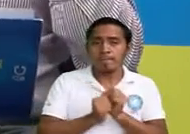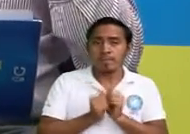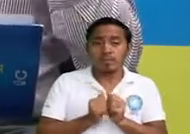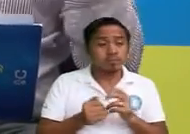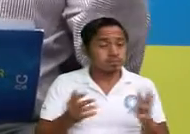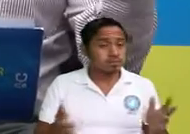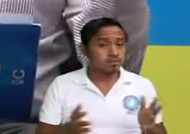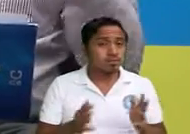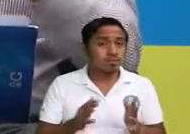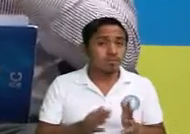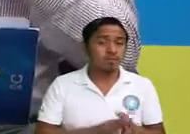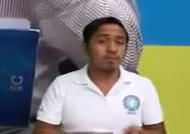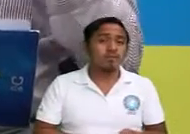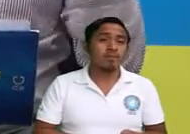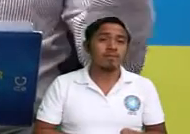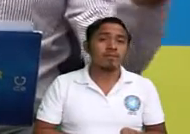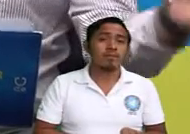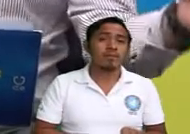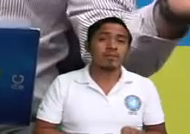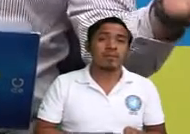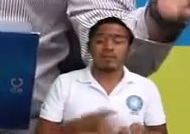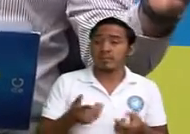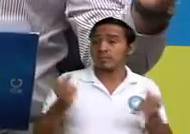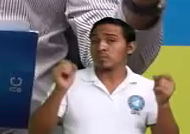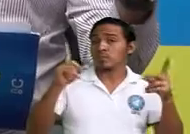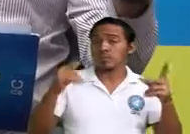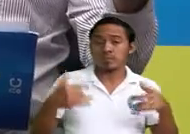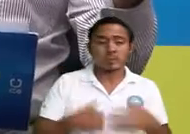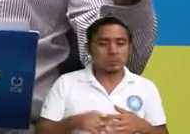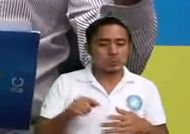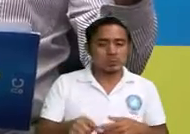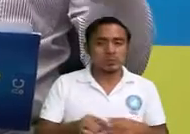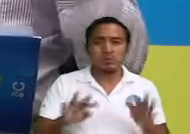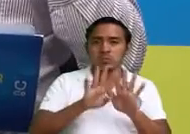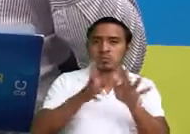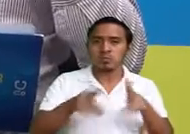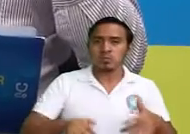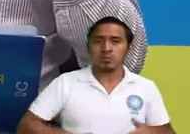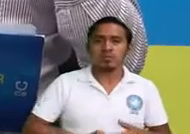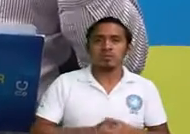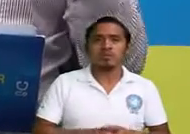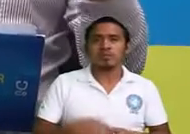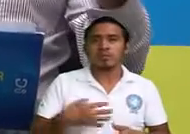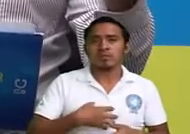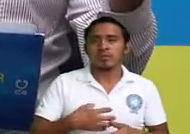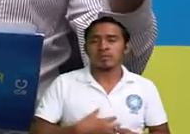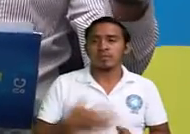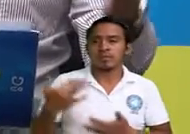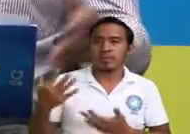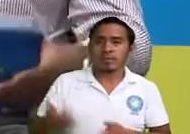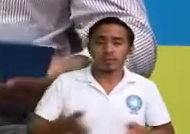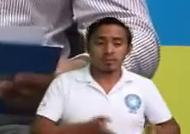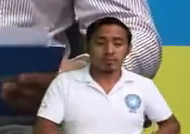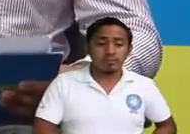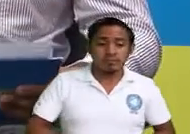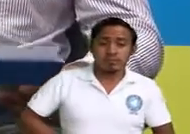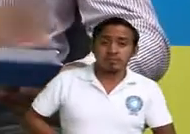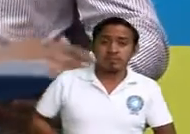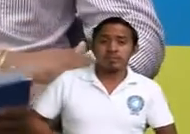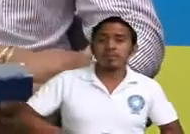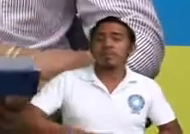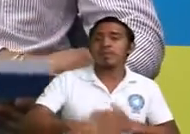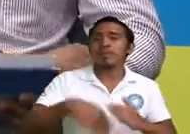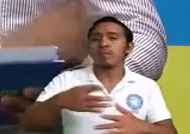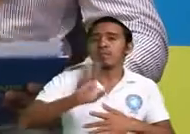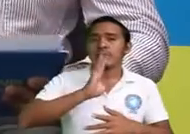porque obviamente algo esperado cuando una mujer espera un parto múltiple. Pero esto lo